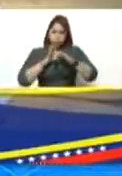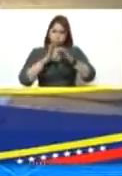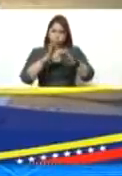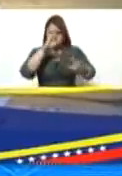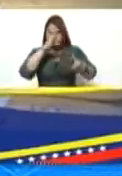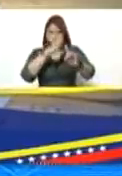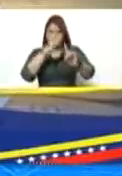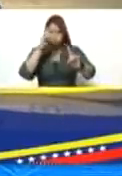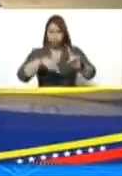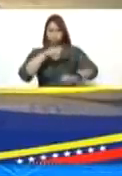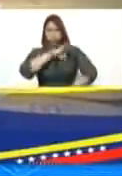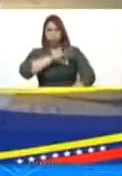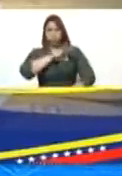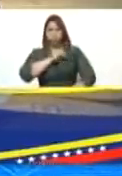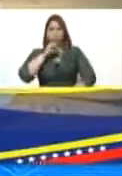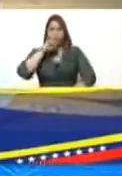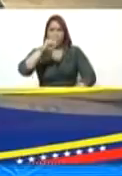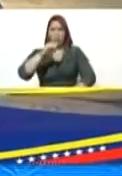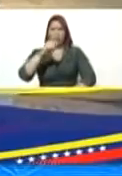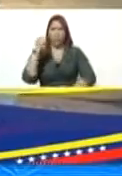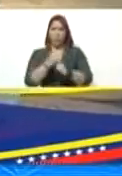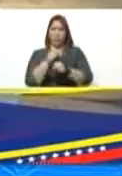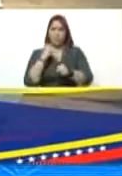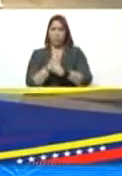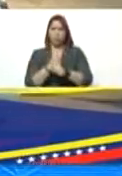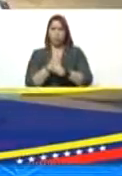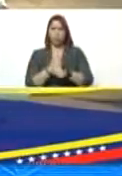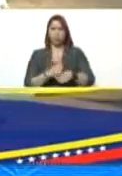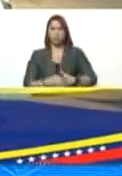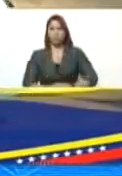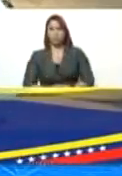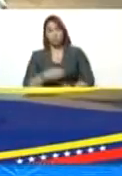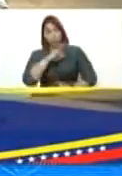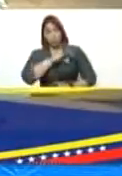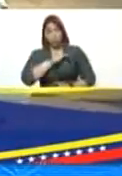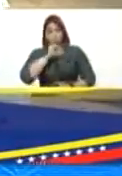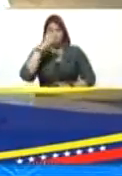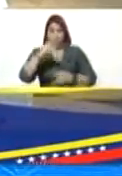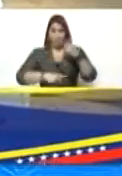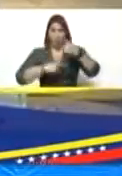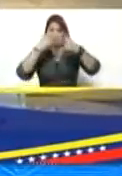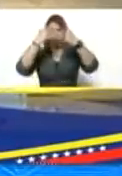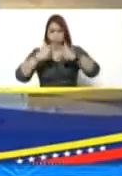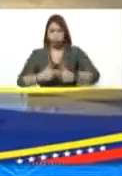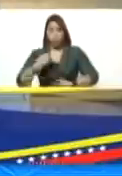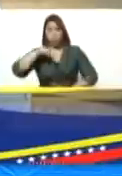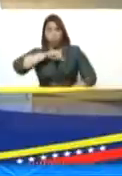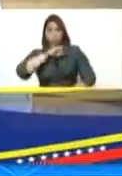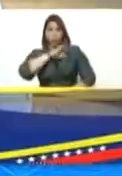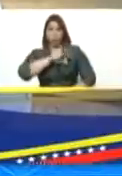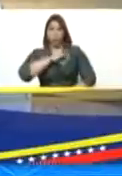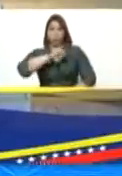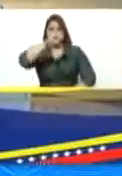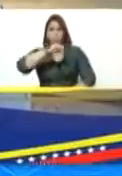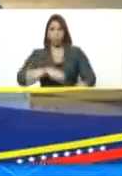socialismo obrero, el socialismo del trabajo, el socialismo productivo, nuestro socialismo, en